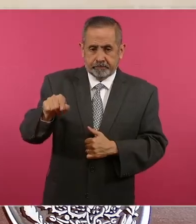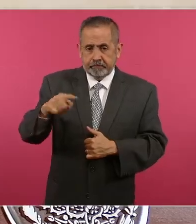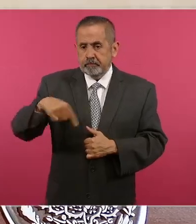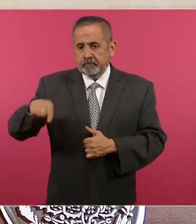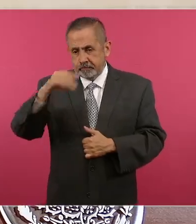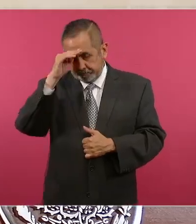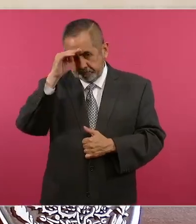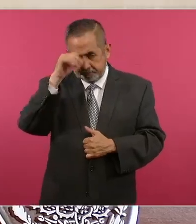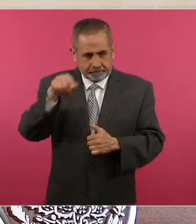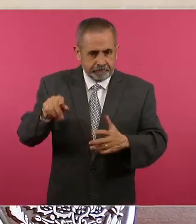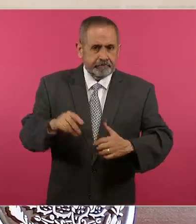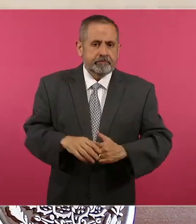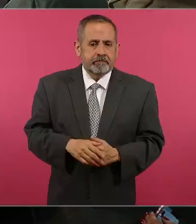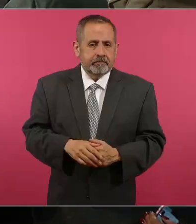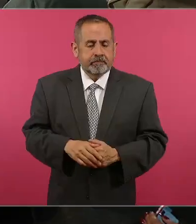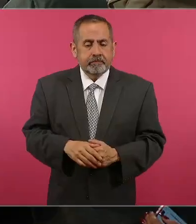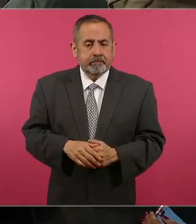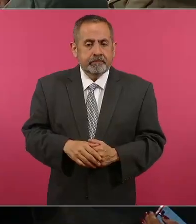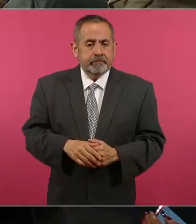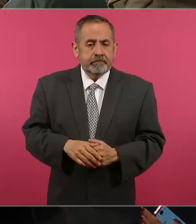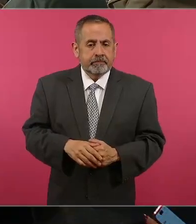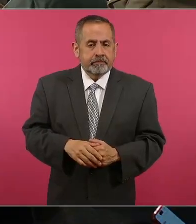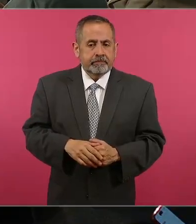pensando que son